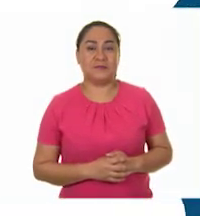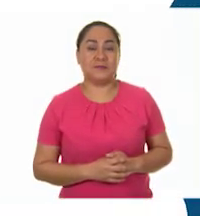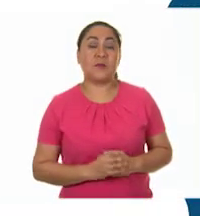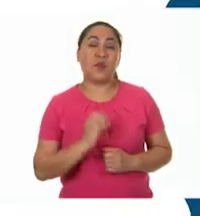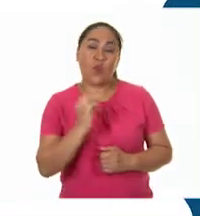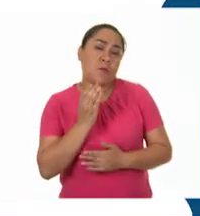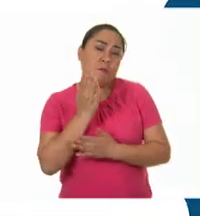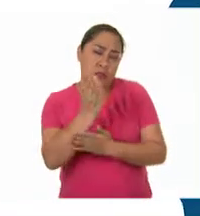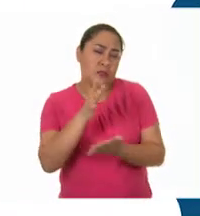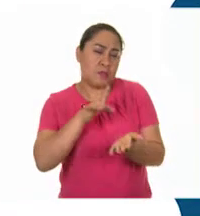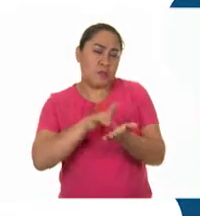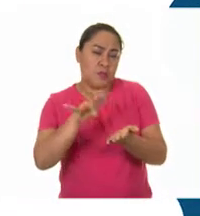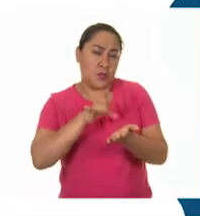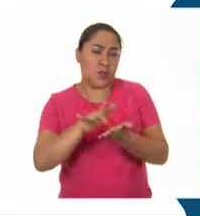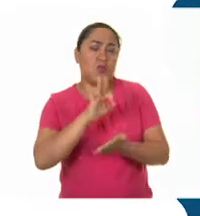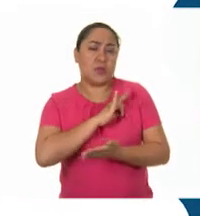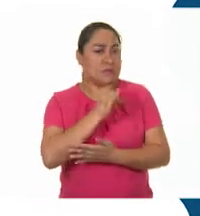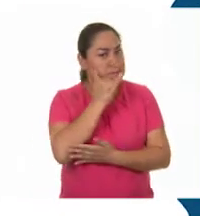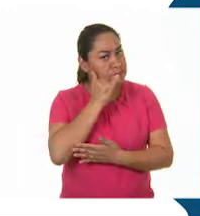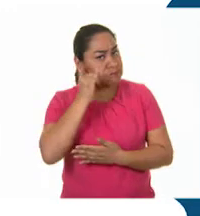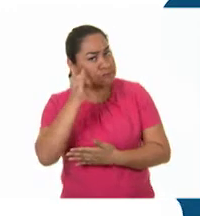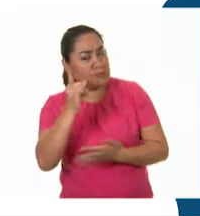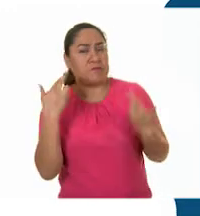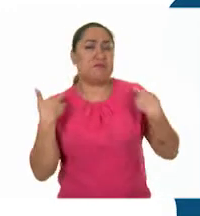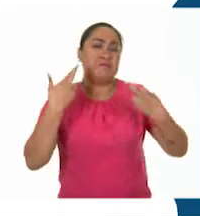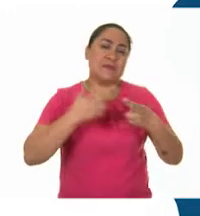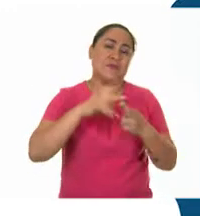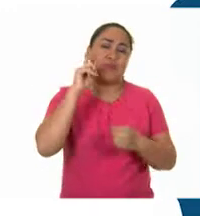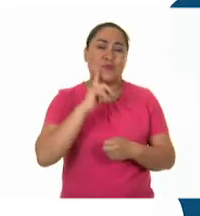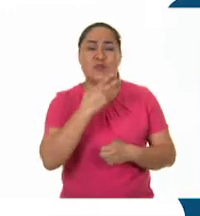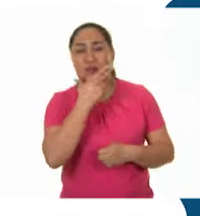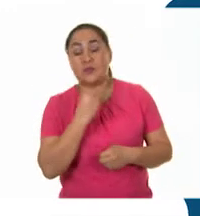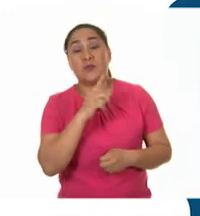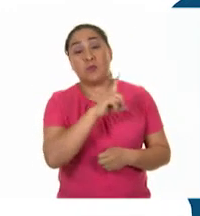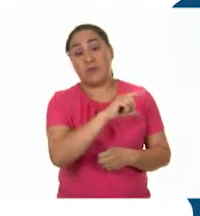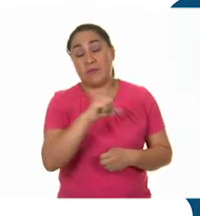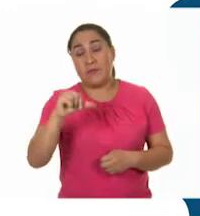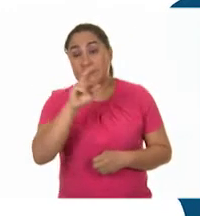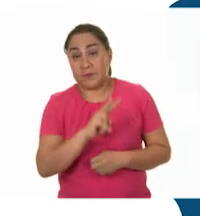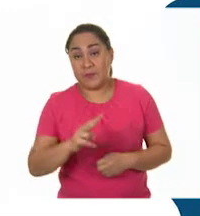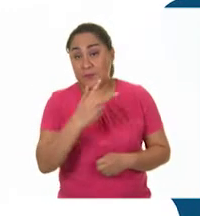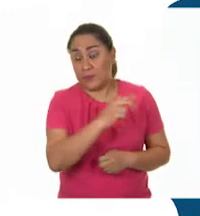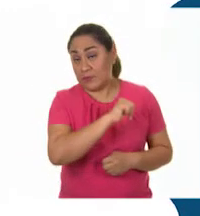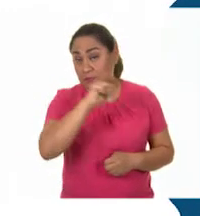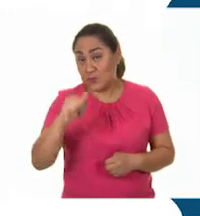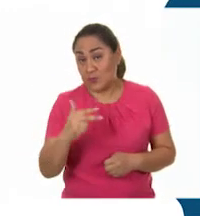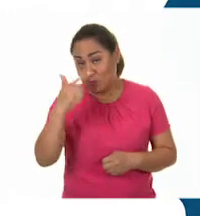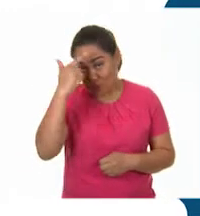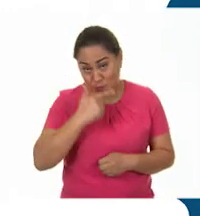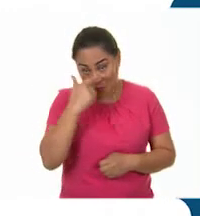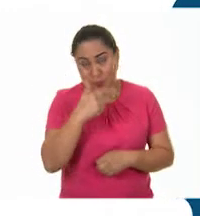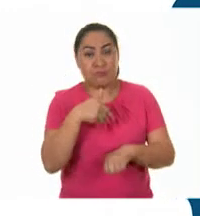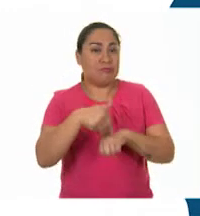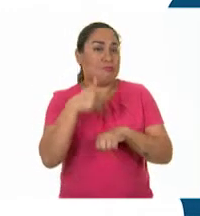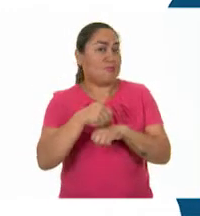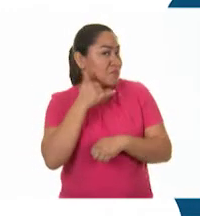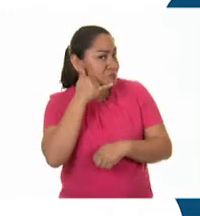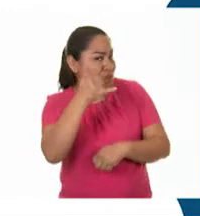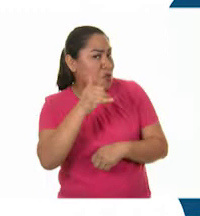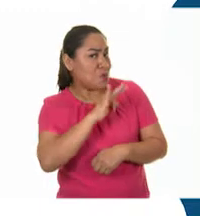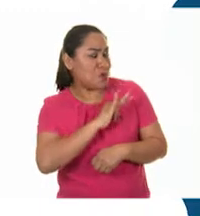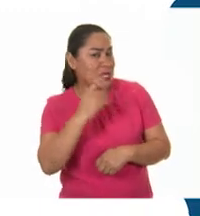Para solicitar apoyo pedagógico, comunícate con maestras y maestros de lunes a viernes de 8 a 20 horas al